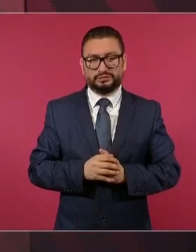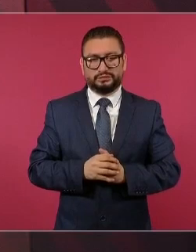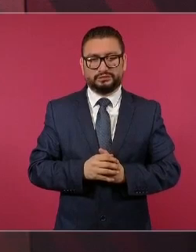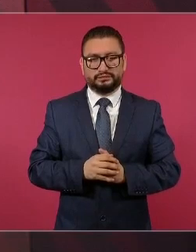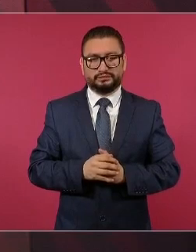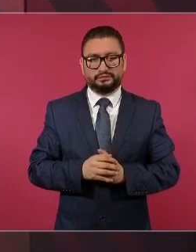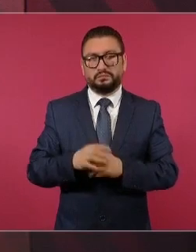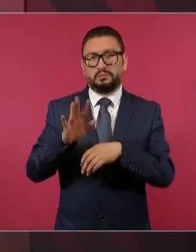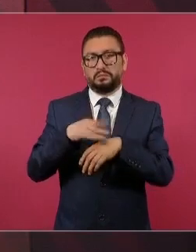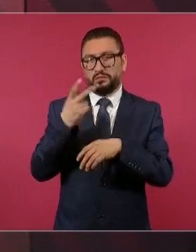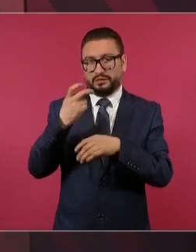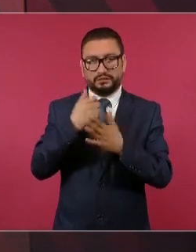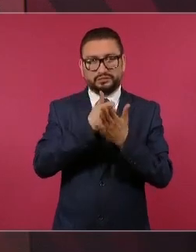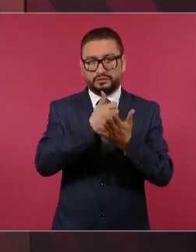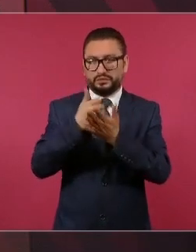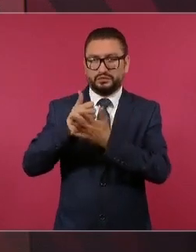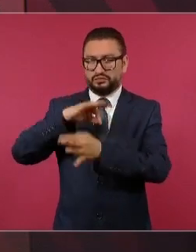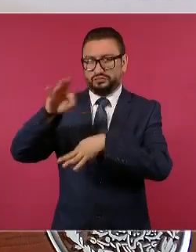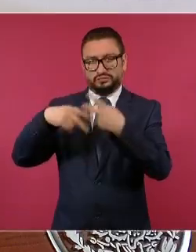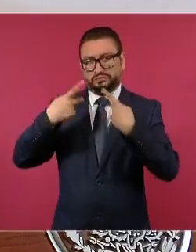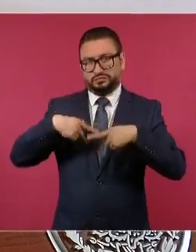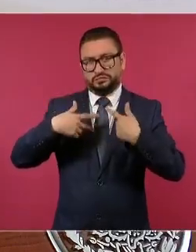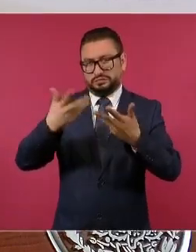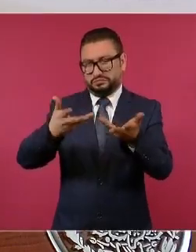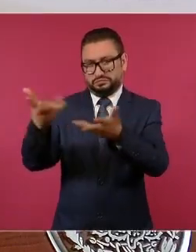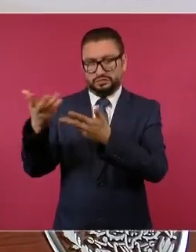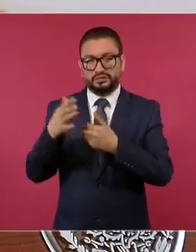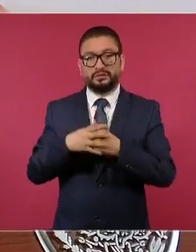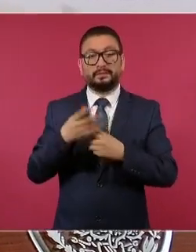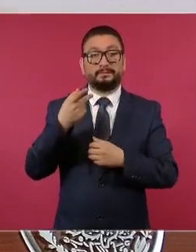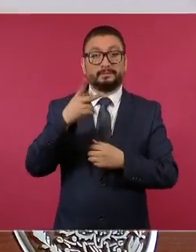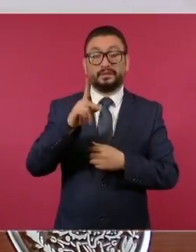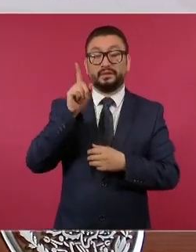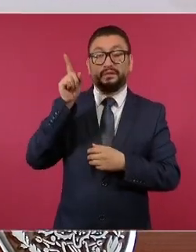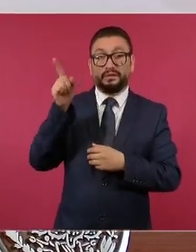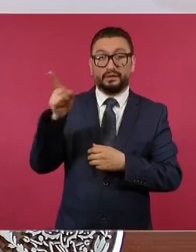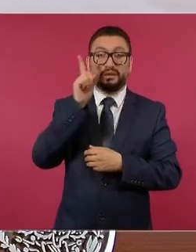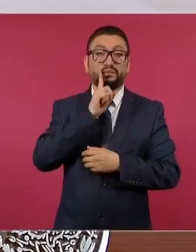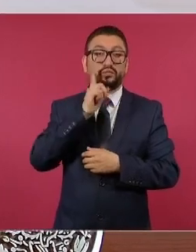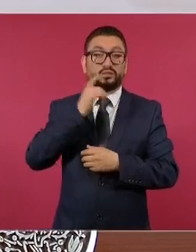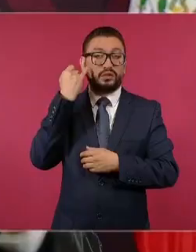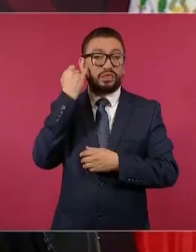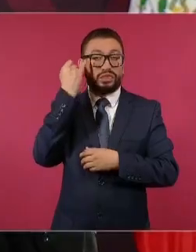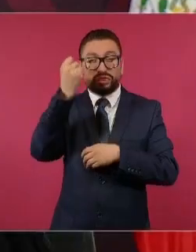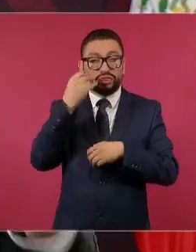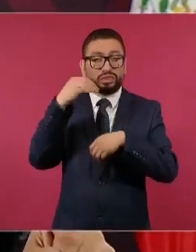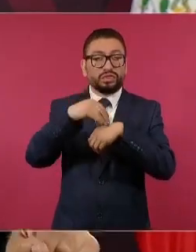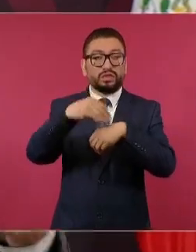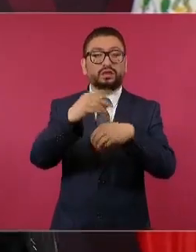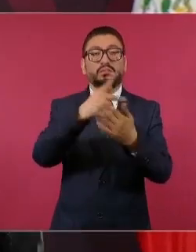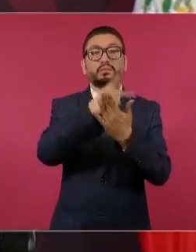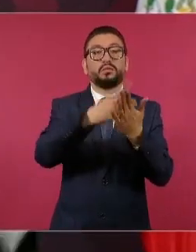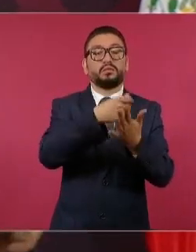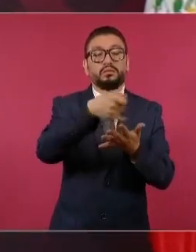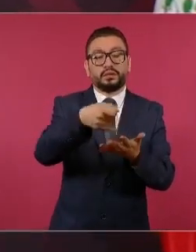porque le ayuda mucho a los productores. Pero ya iba vinculando el programa Sembrando